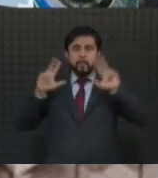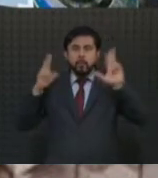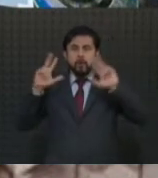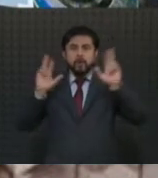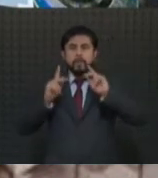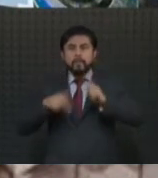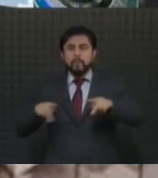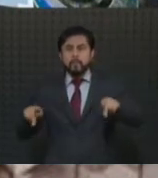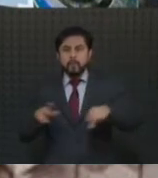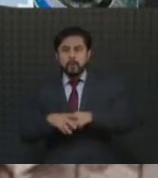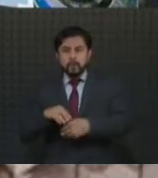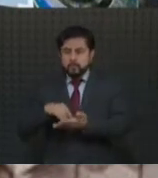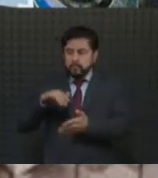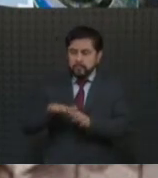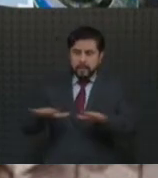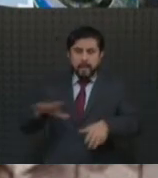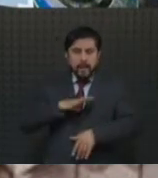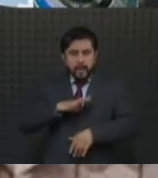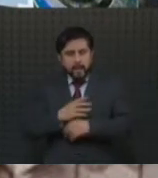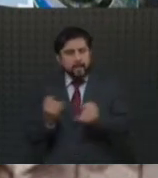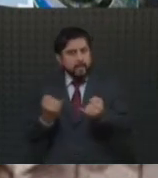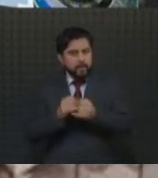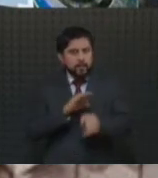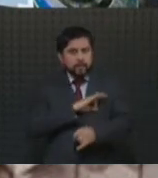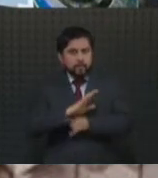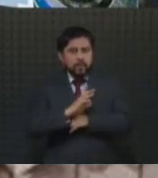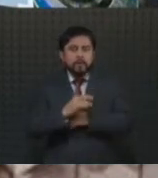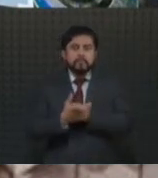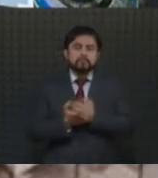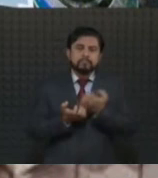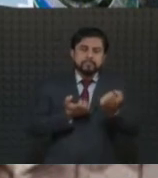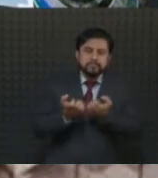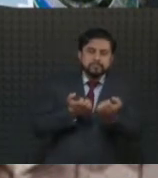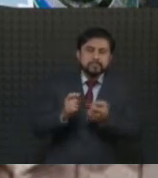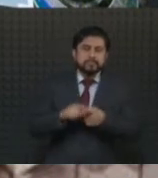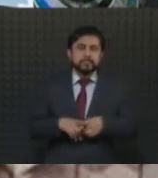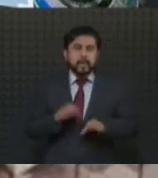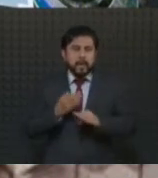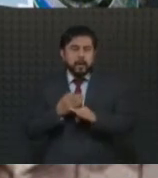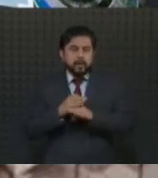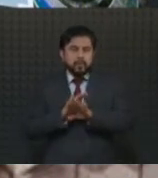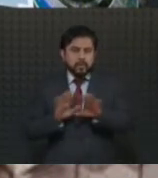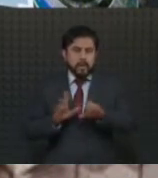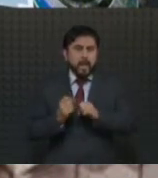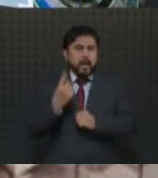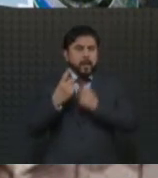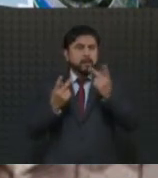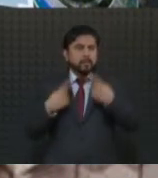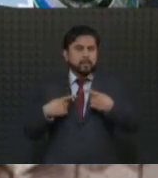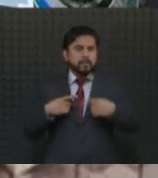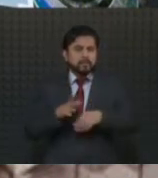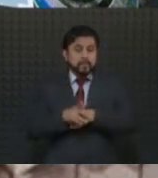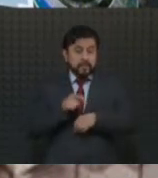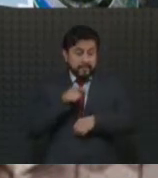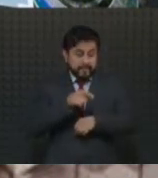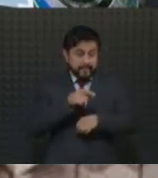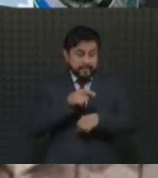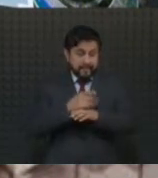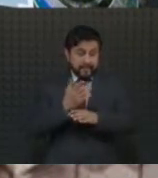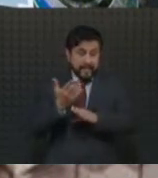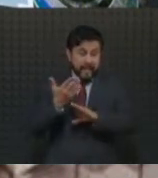nos mencionaban ahorita en el recorrido, que ha tenido resultados de gente que salió de esta cantera